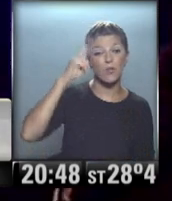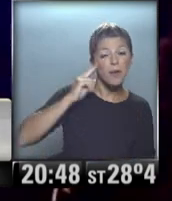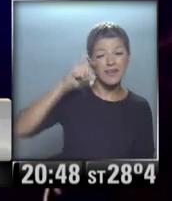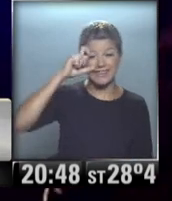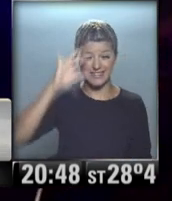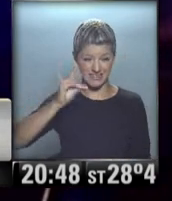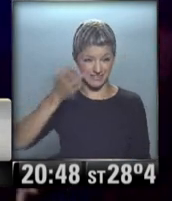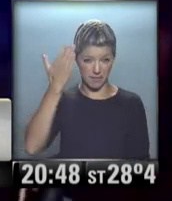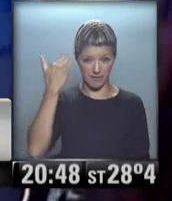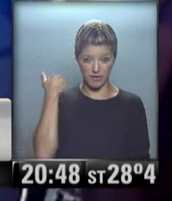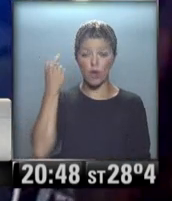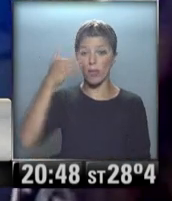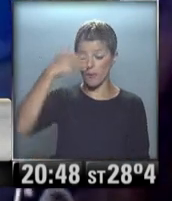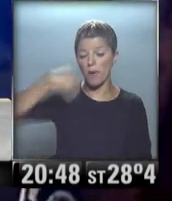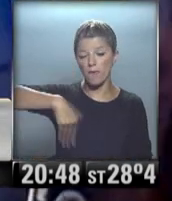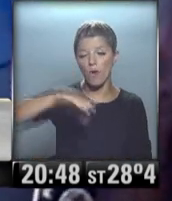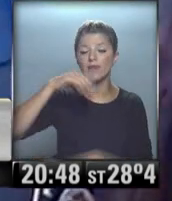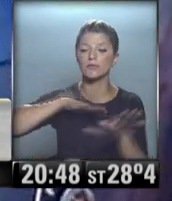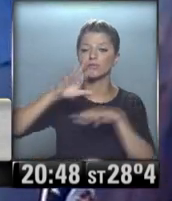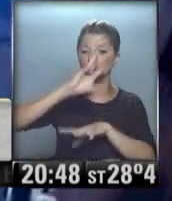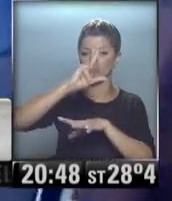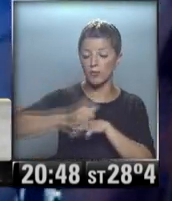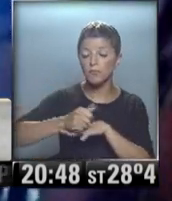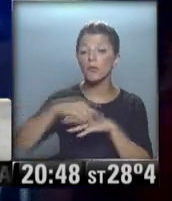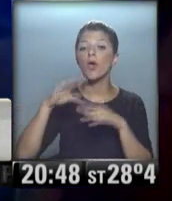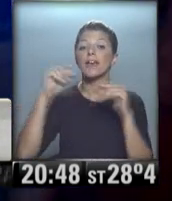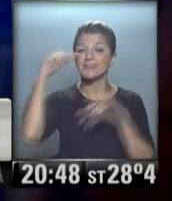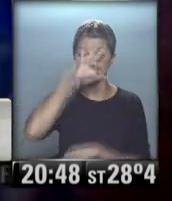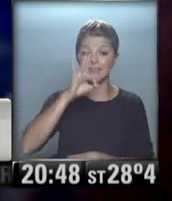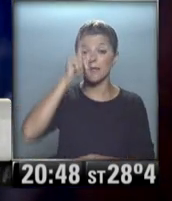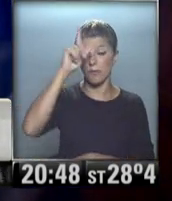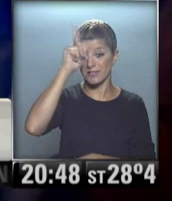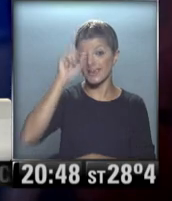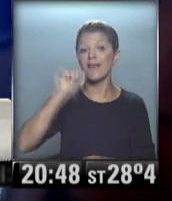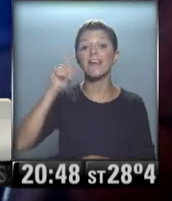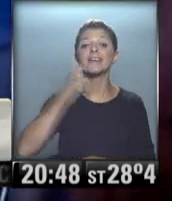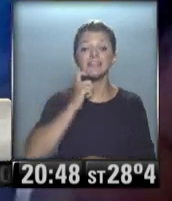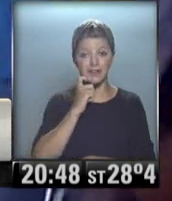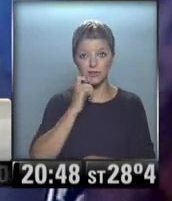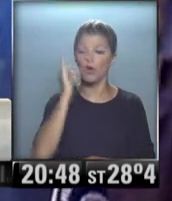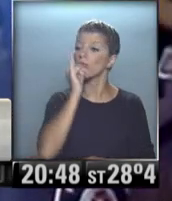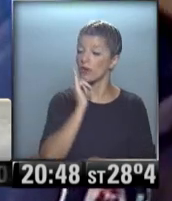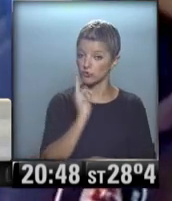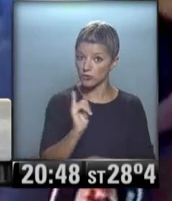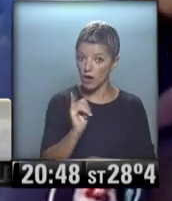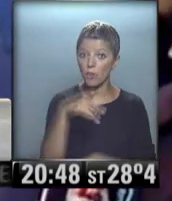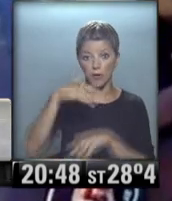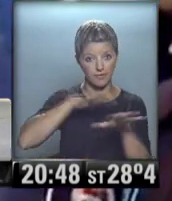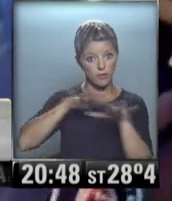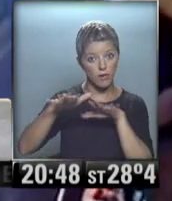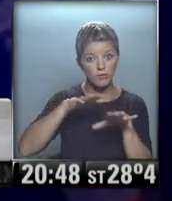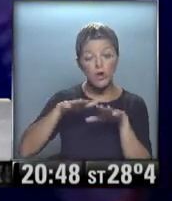derivó en graves saqueos más de 70 policías entrerrianos fueron denunciados ante la justicia por esos episodios